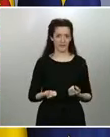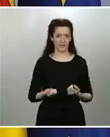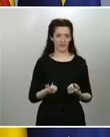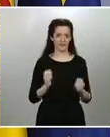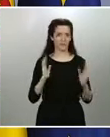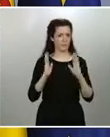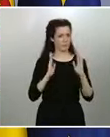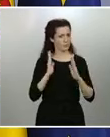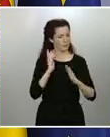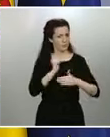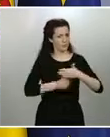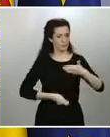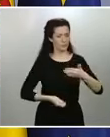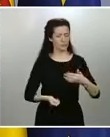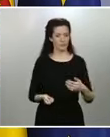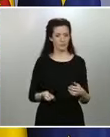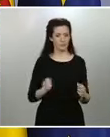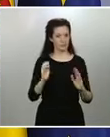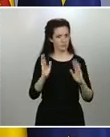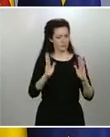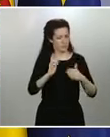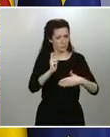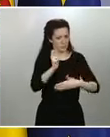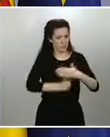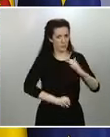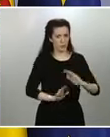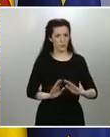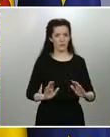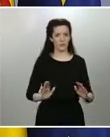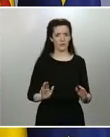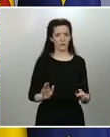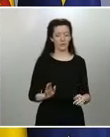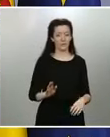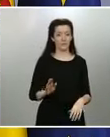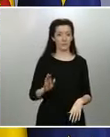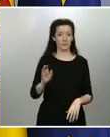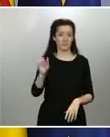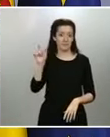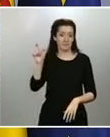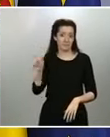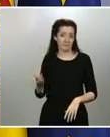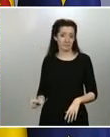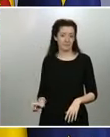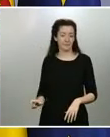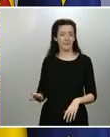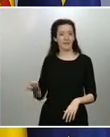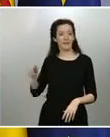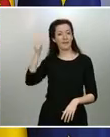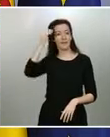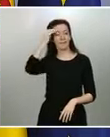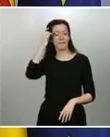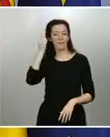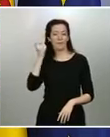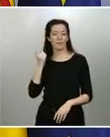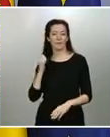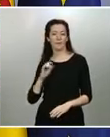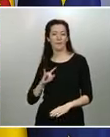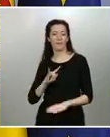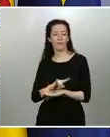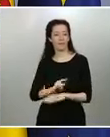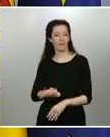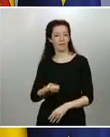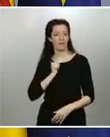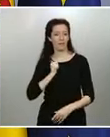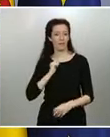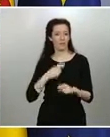tremendamente duros como para que alguien se pueda permitir planteárselo esto como una jugada política y asumir además ese rol